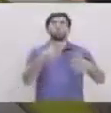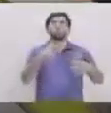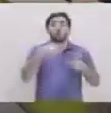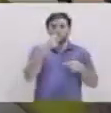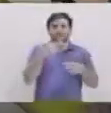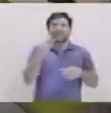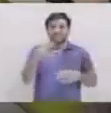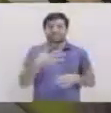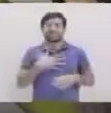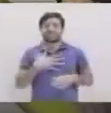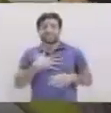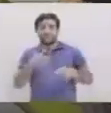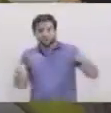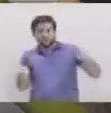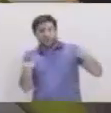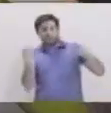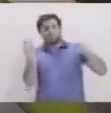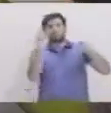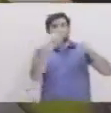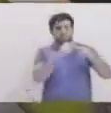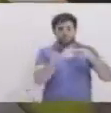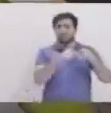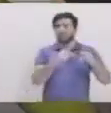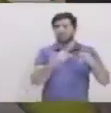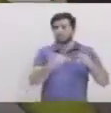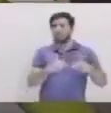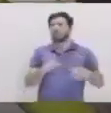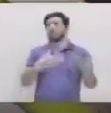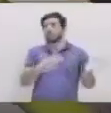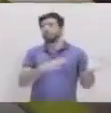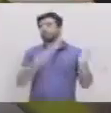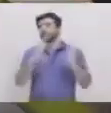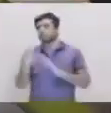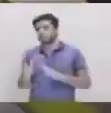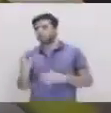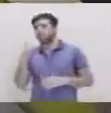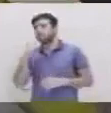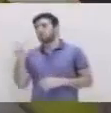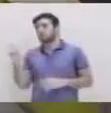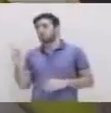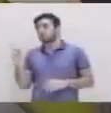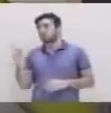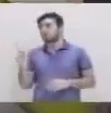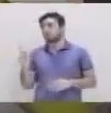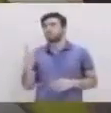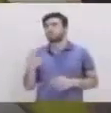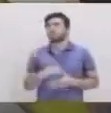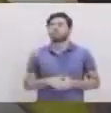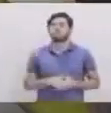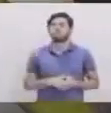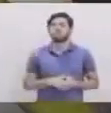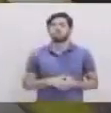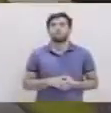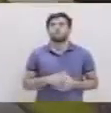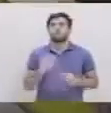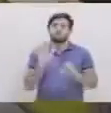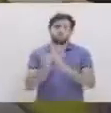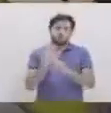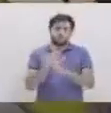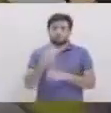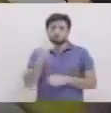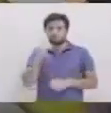la cuchara. Correcto. La transferencia de calor se va a dar de un objeto que tenga mayor temperatura a uno que tenga menor